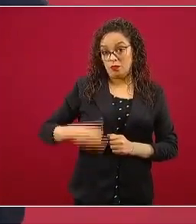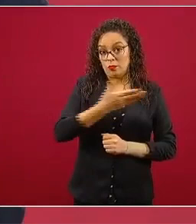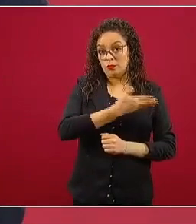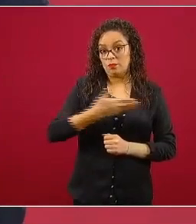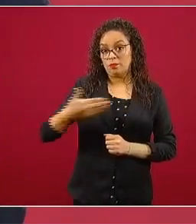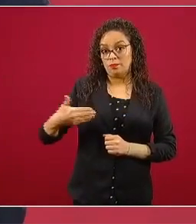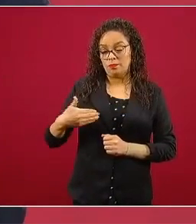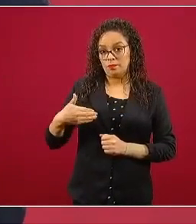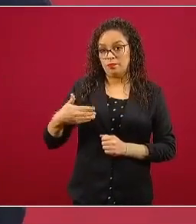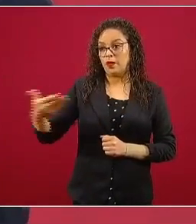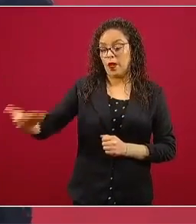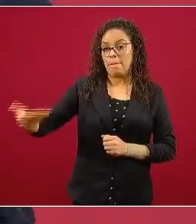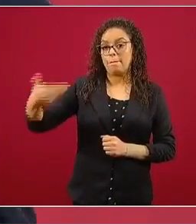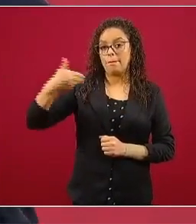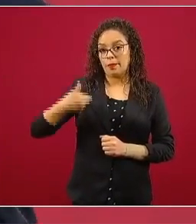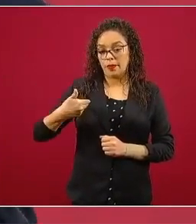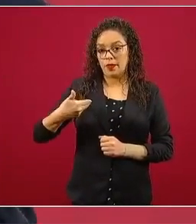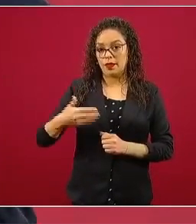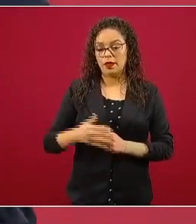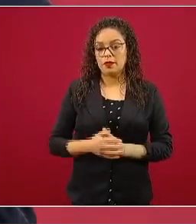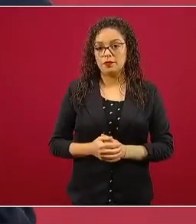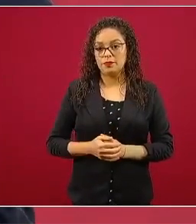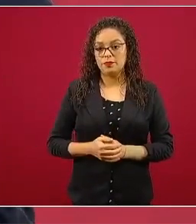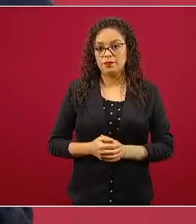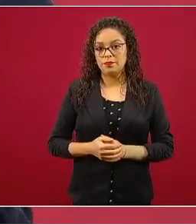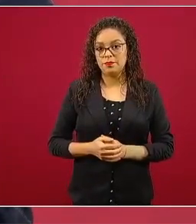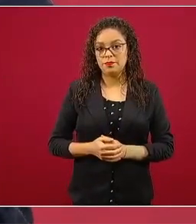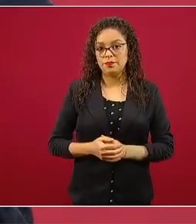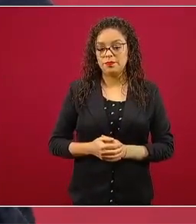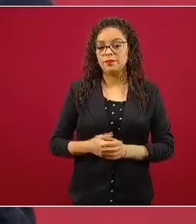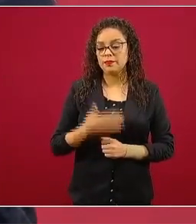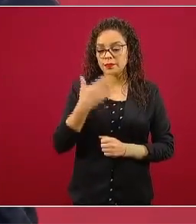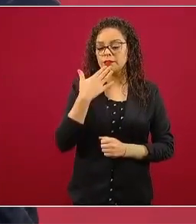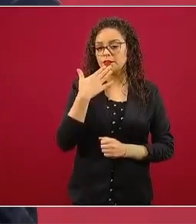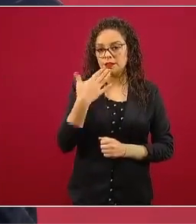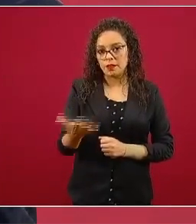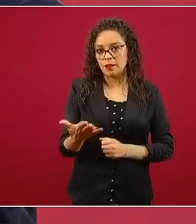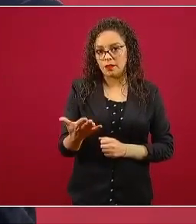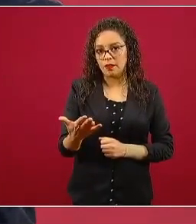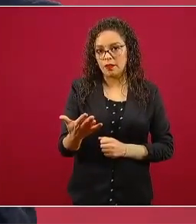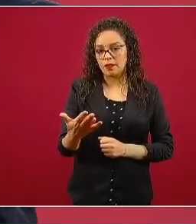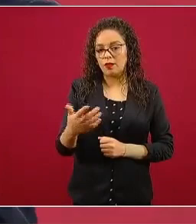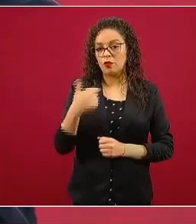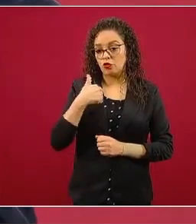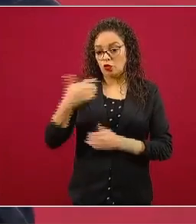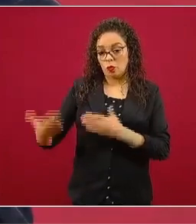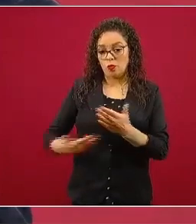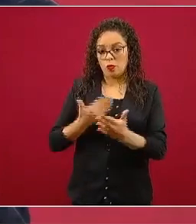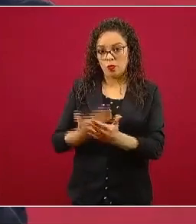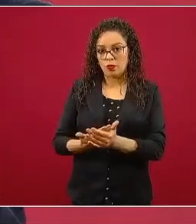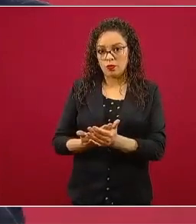sostenido, él daba marcha atrás en su propuesta, esta de